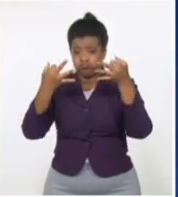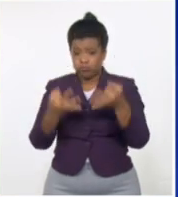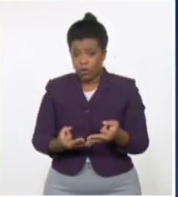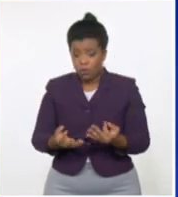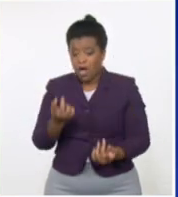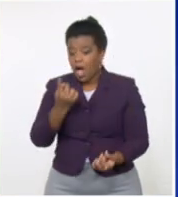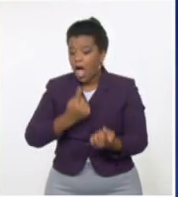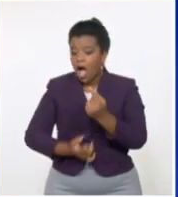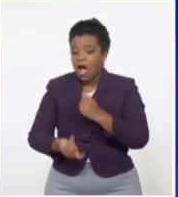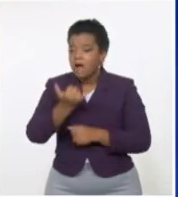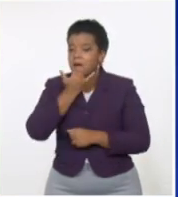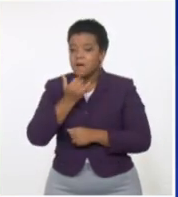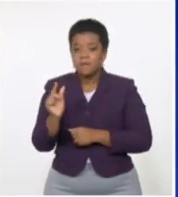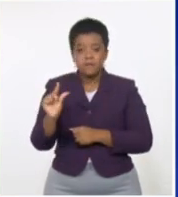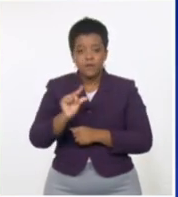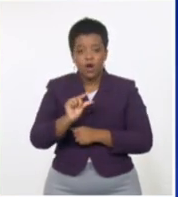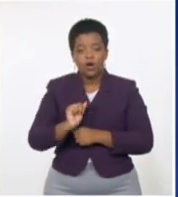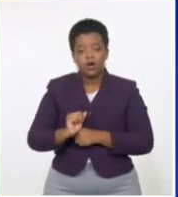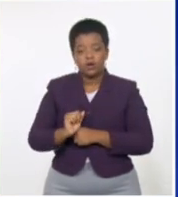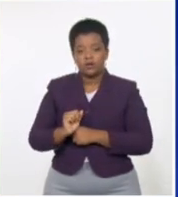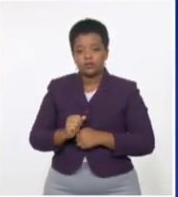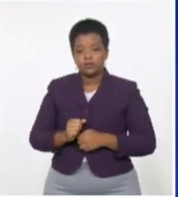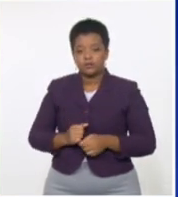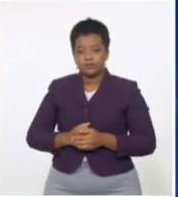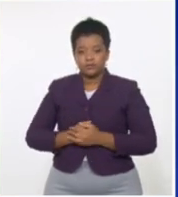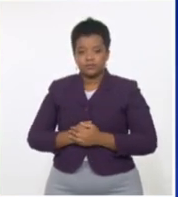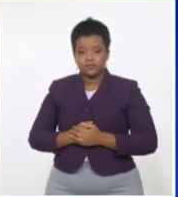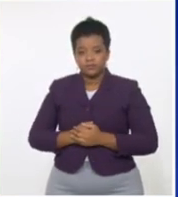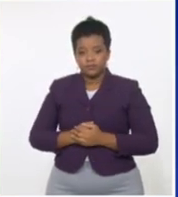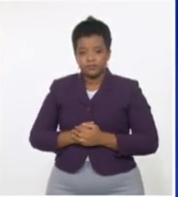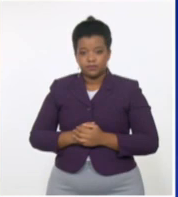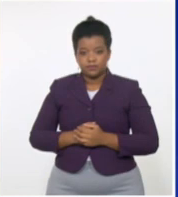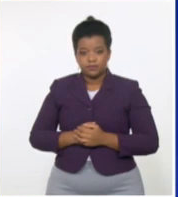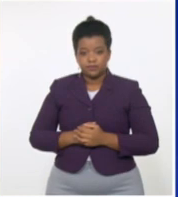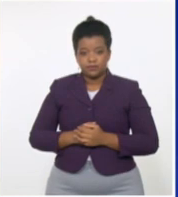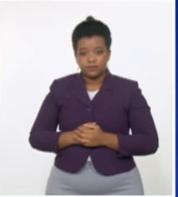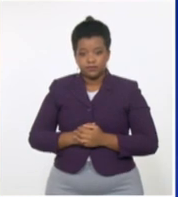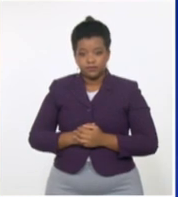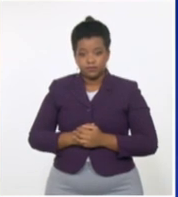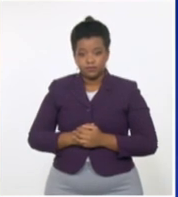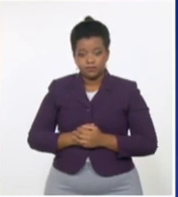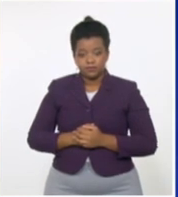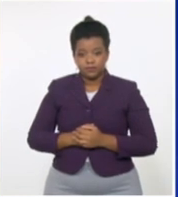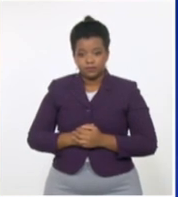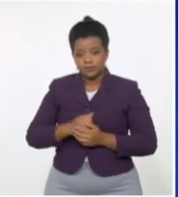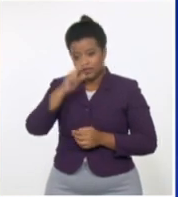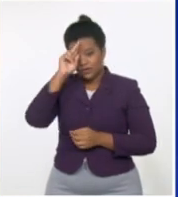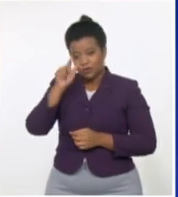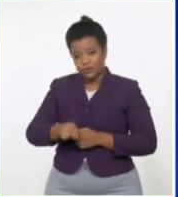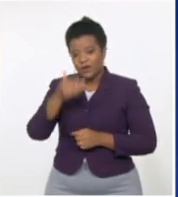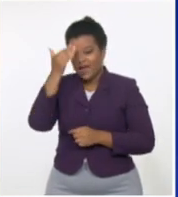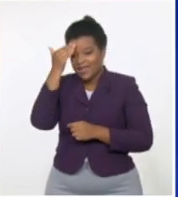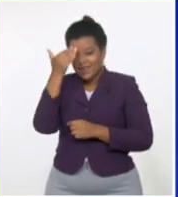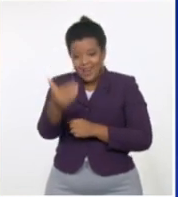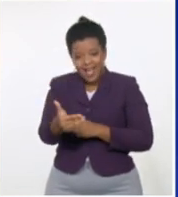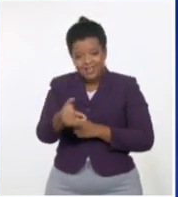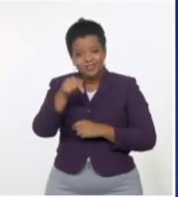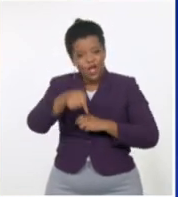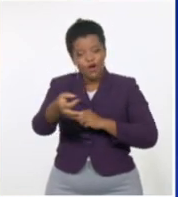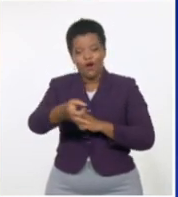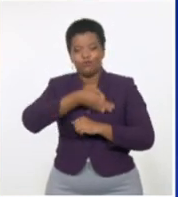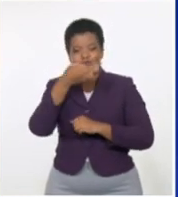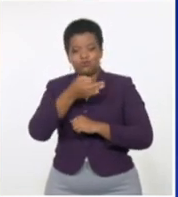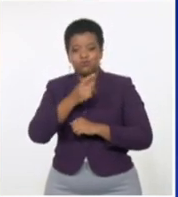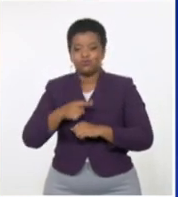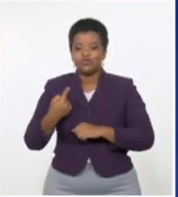eventos adversos, por tanto es una garantía. Son muy seguras y son inmunogénicas, muy inmunogénicas todas las vacunas nuestras. Doctora, un gusto tremendo hoy estar con